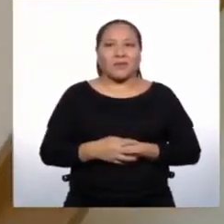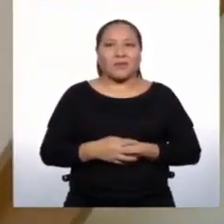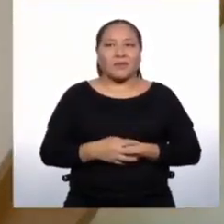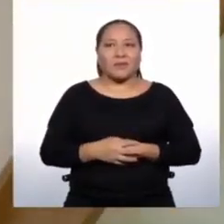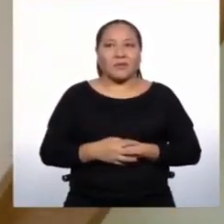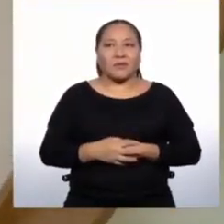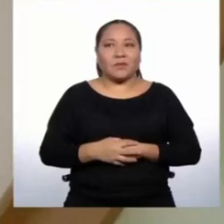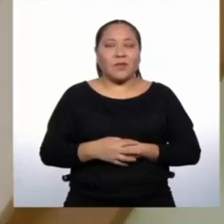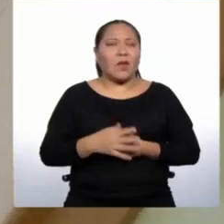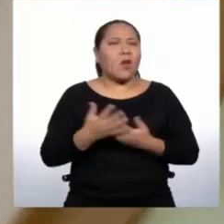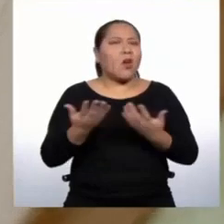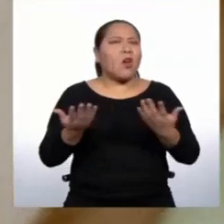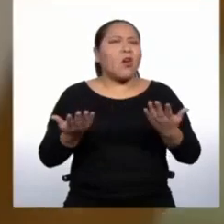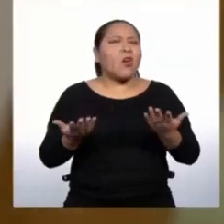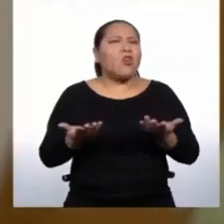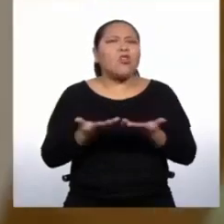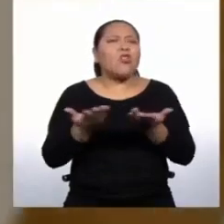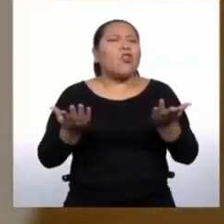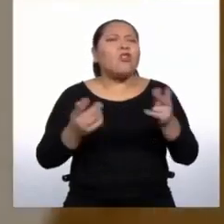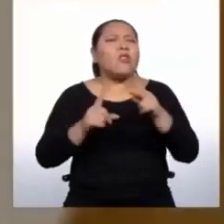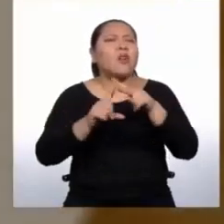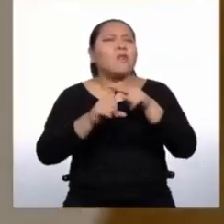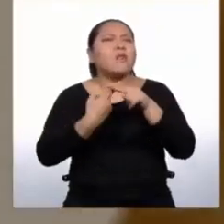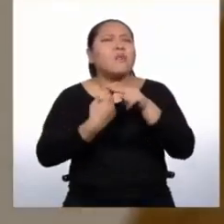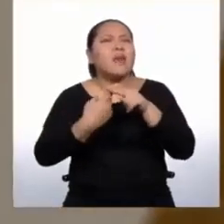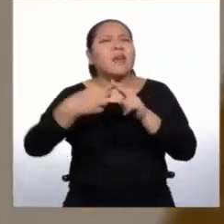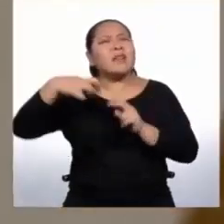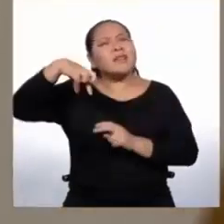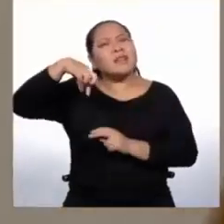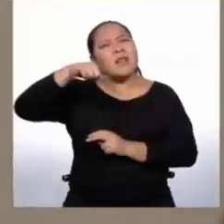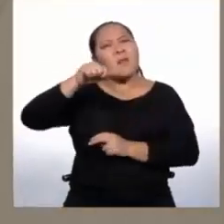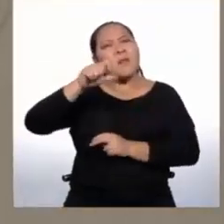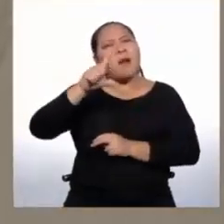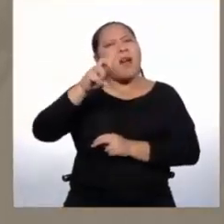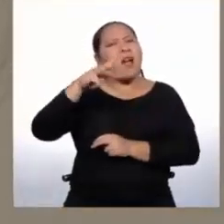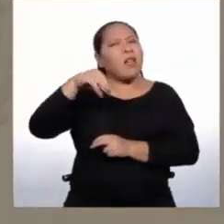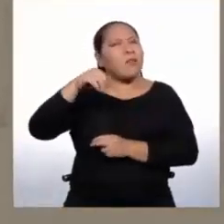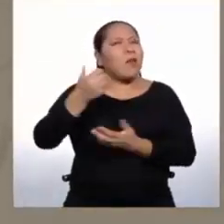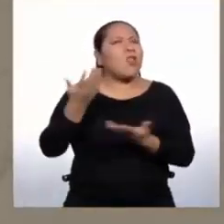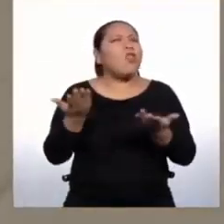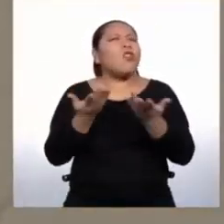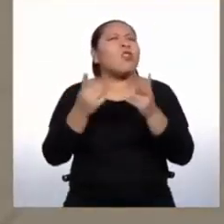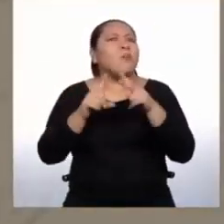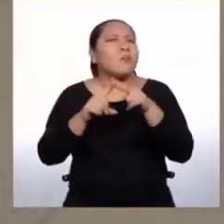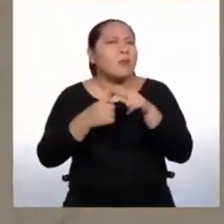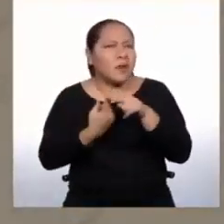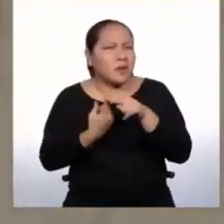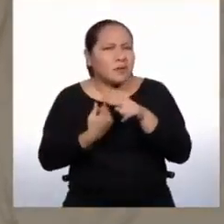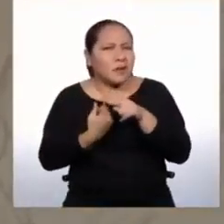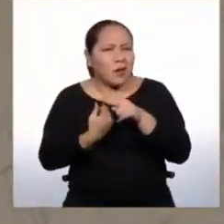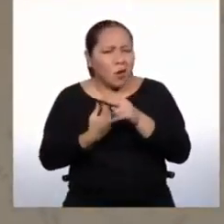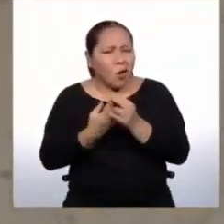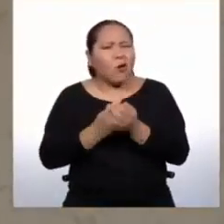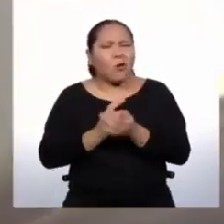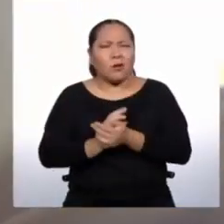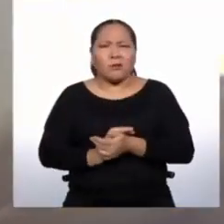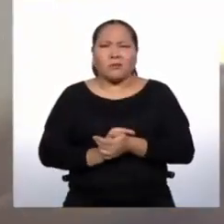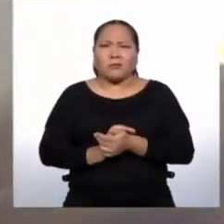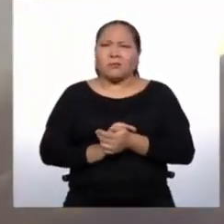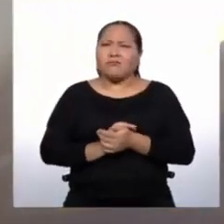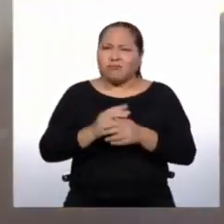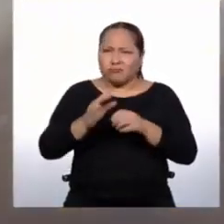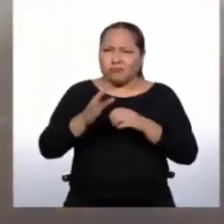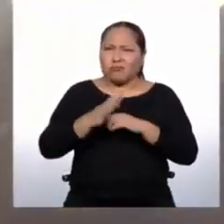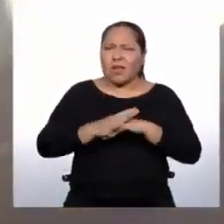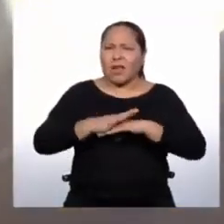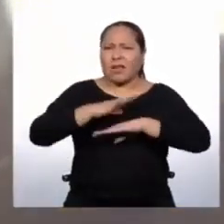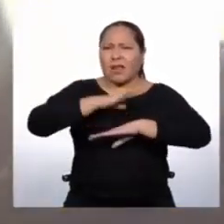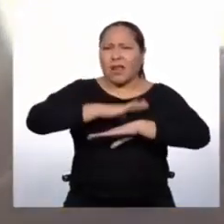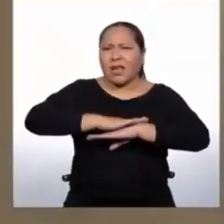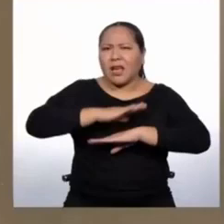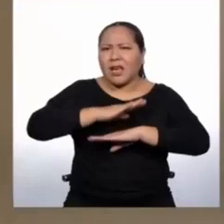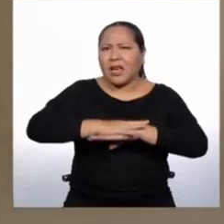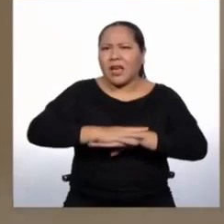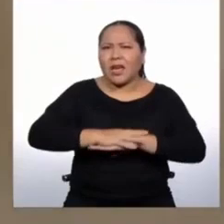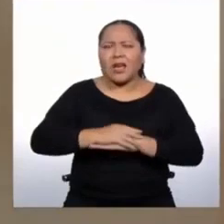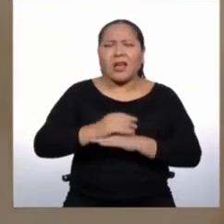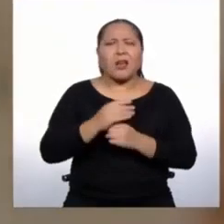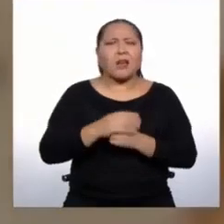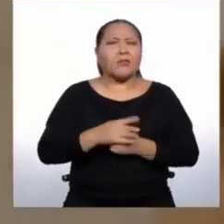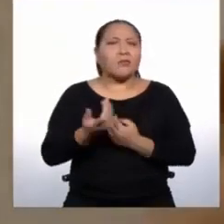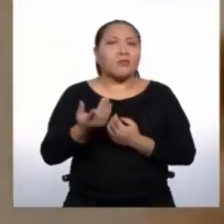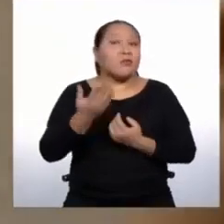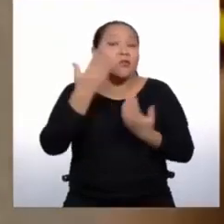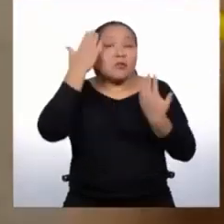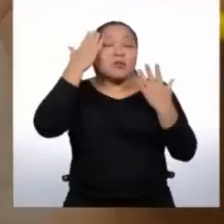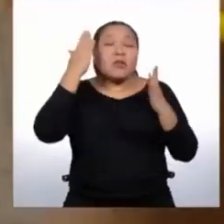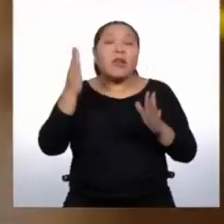Los orígenes de Palma son orígenes modestos, inciertos. No se sabe exactamente quién fue la madre. El